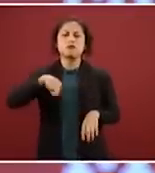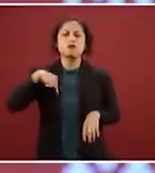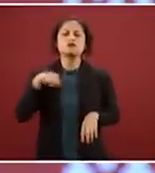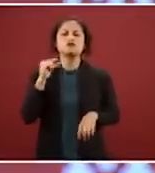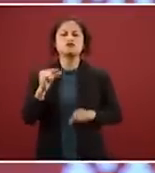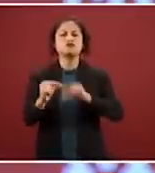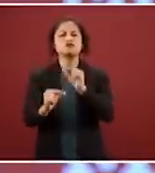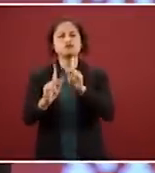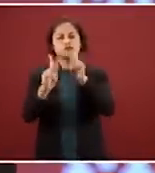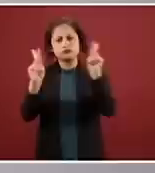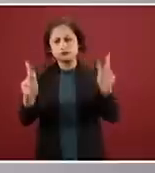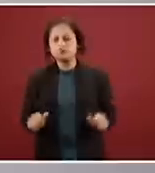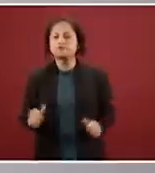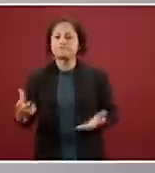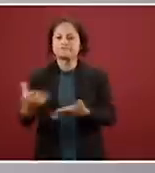Cuando